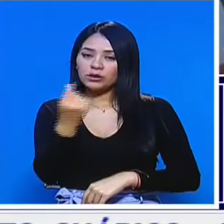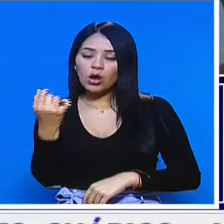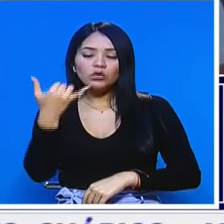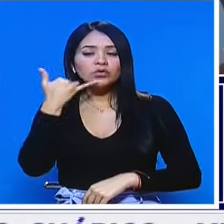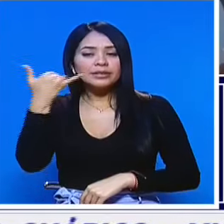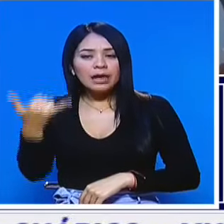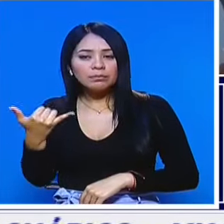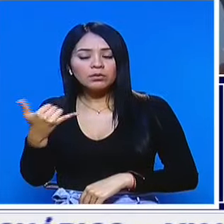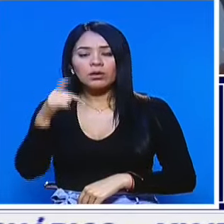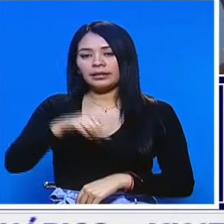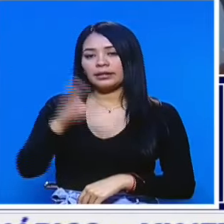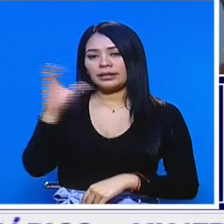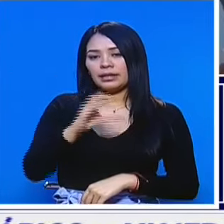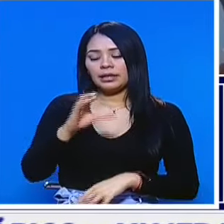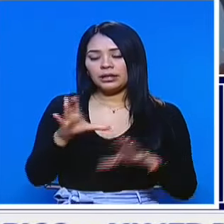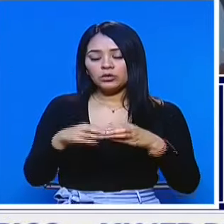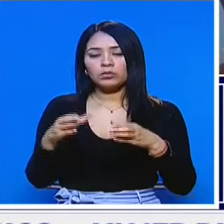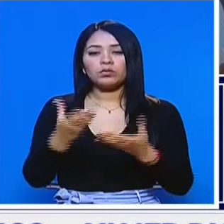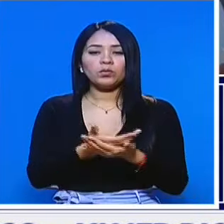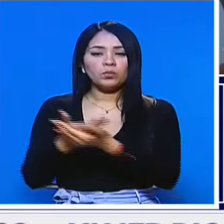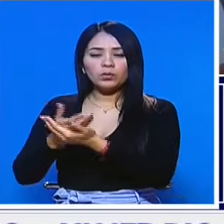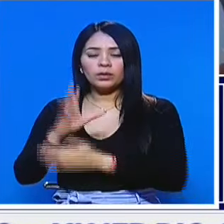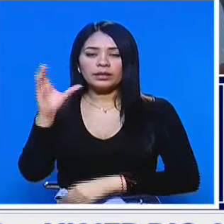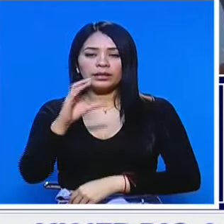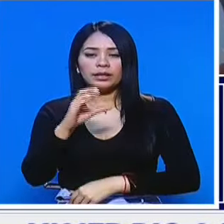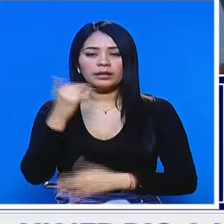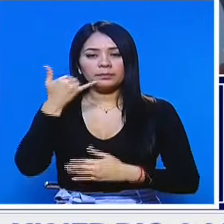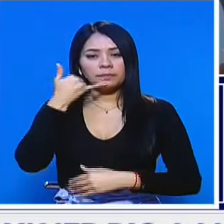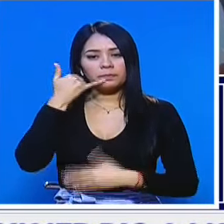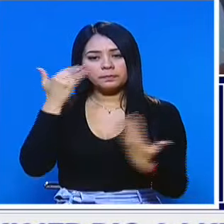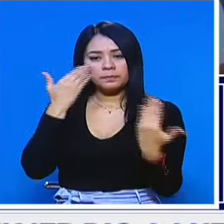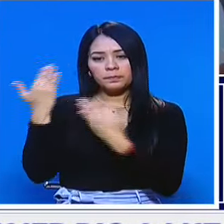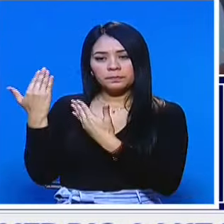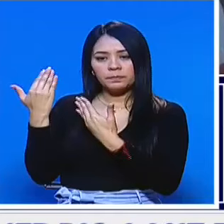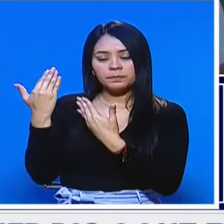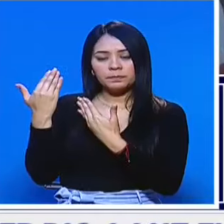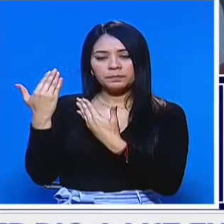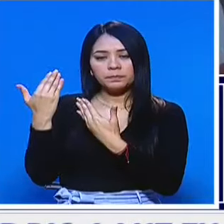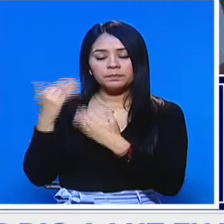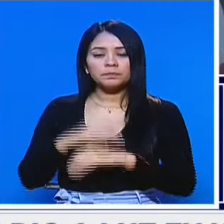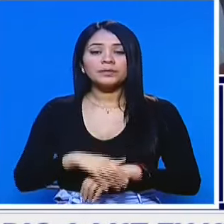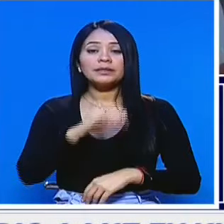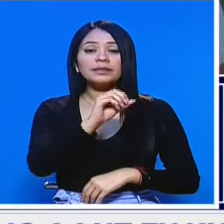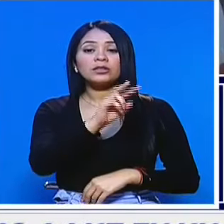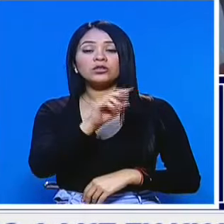nuestro país, puede llamar al Cuerpo de Bomberos de Caracas en el número telefónico que aparece acá en nuestro insert, que es el